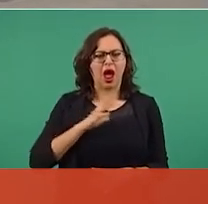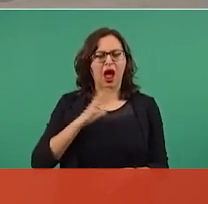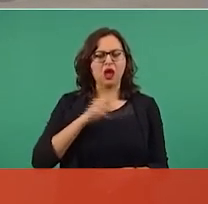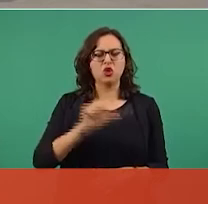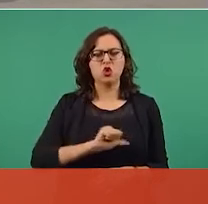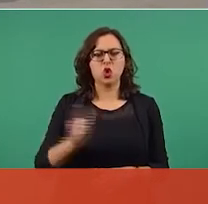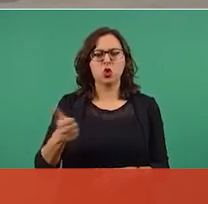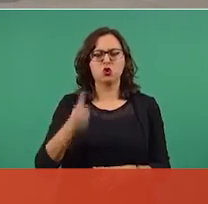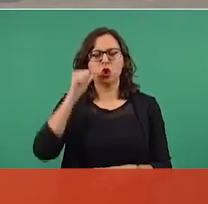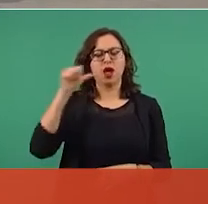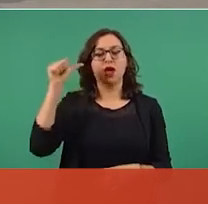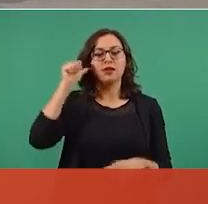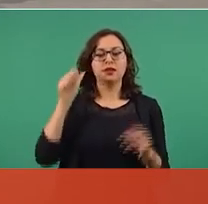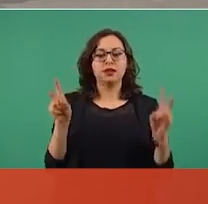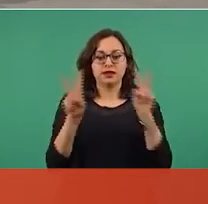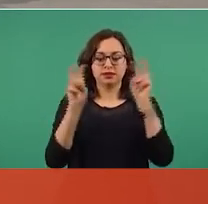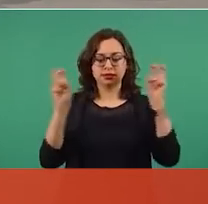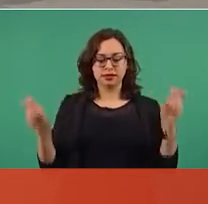una cabeza que decía